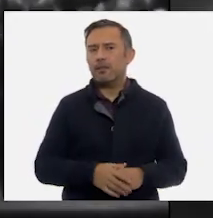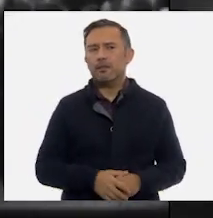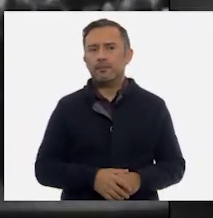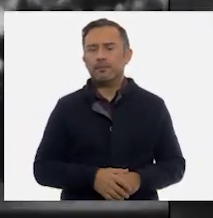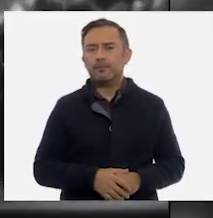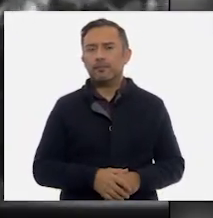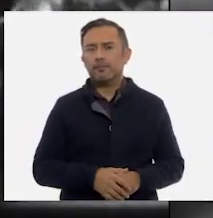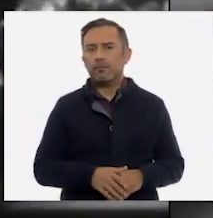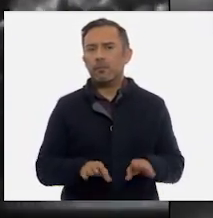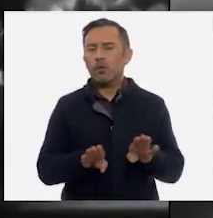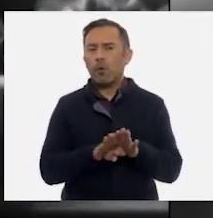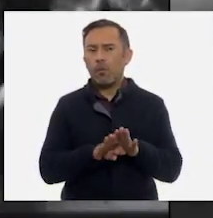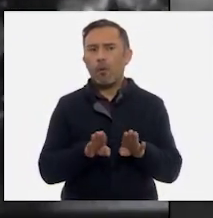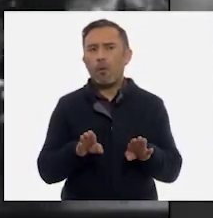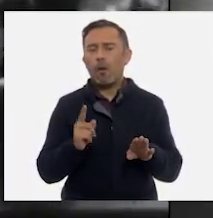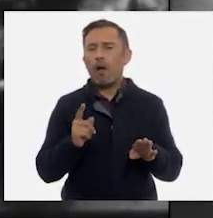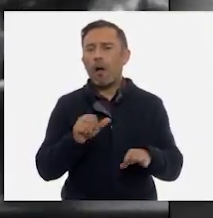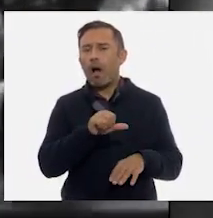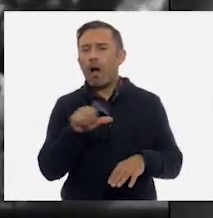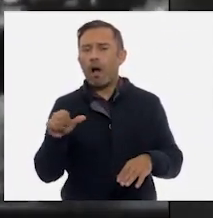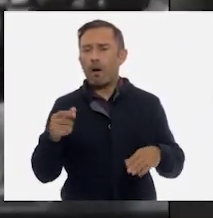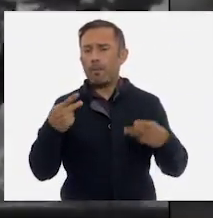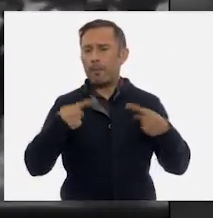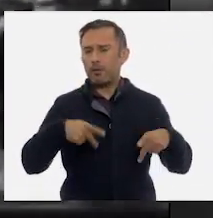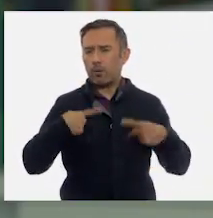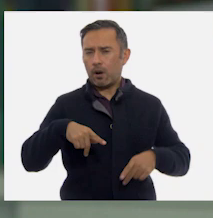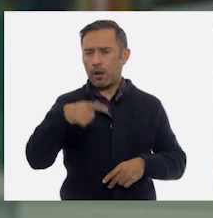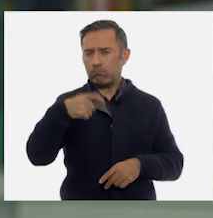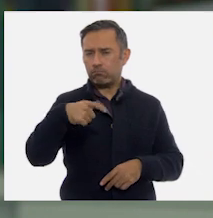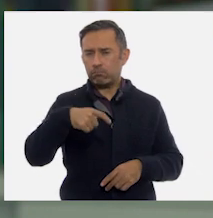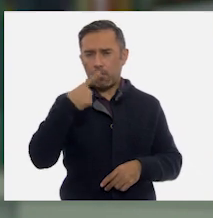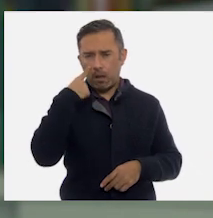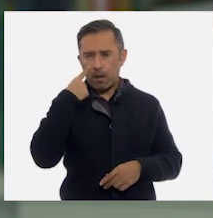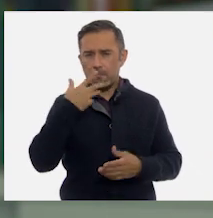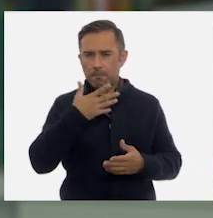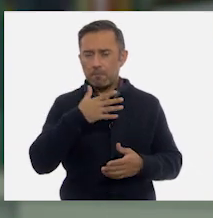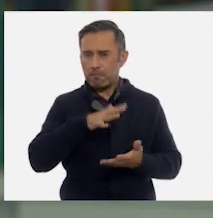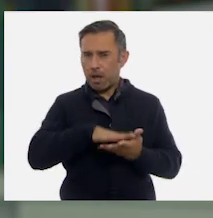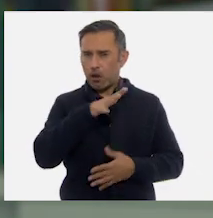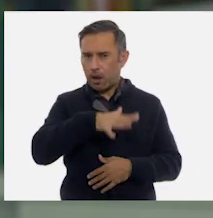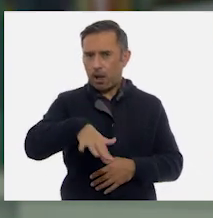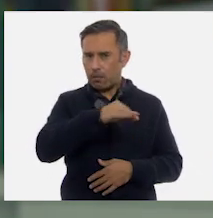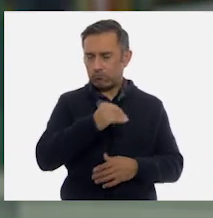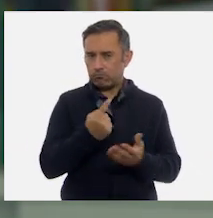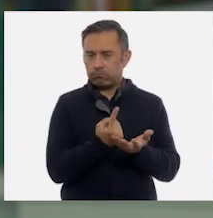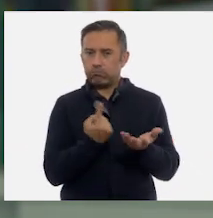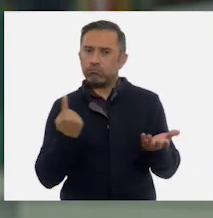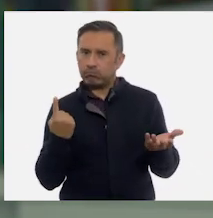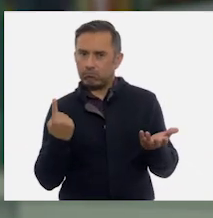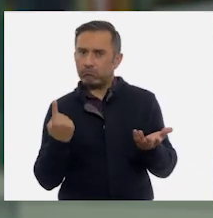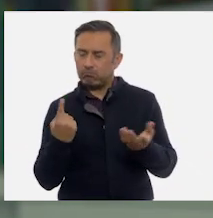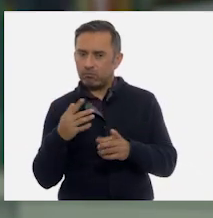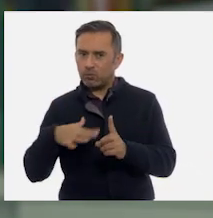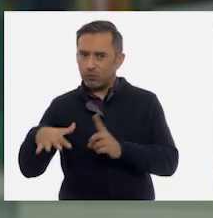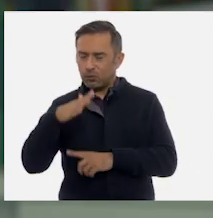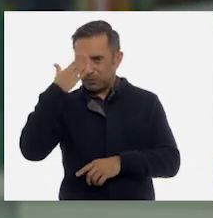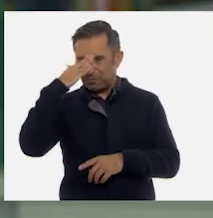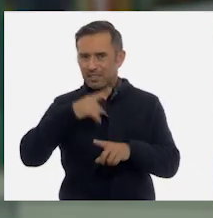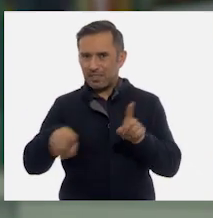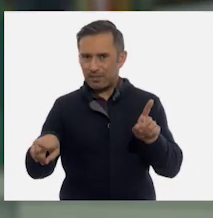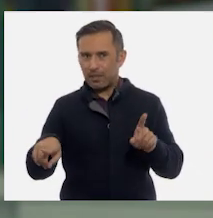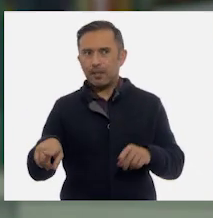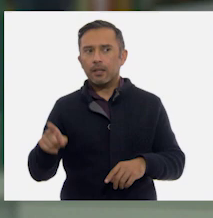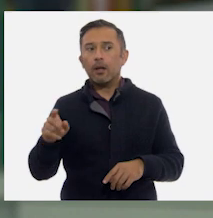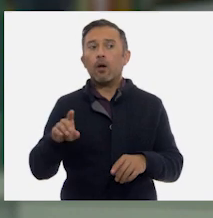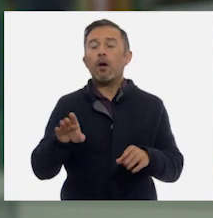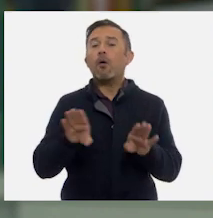el mainstream o lo que era la sociedad común de la época. De alguna forma a mí me recuerda lo que se dice de Rulfo, que tenía la